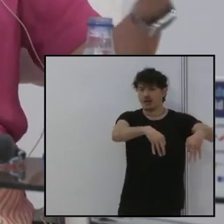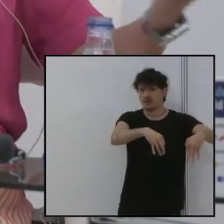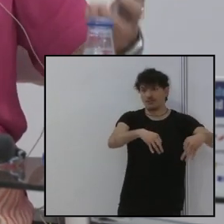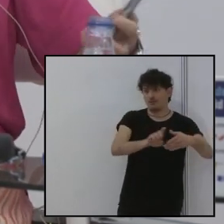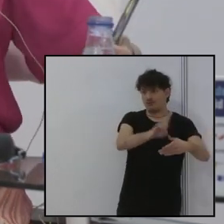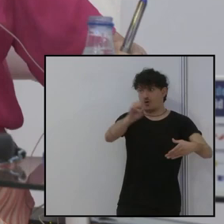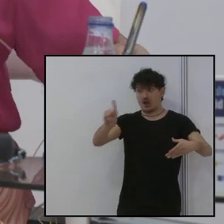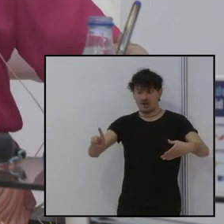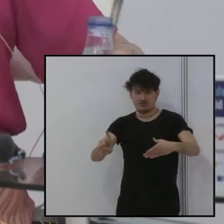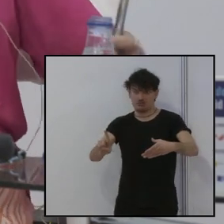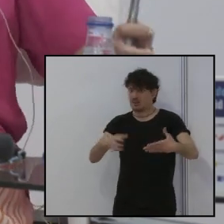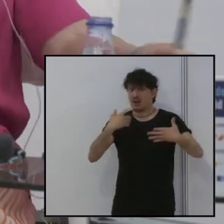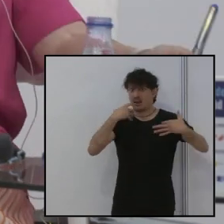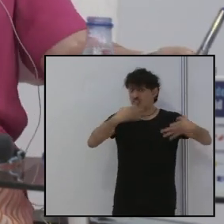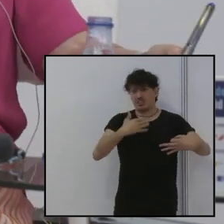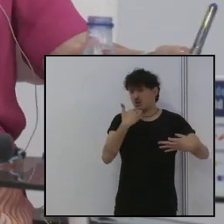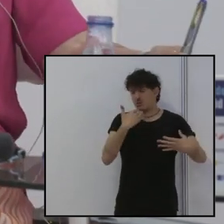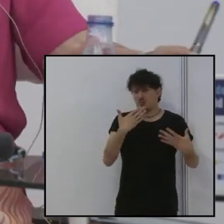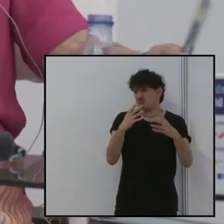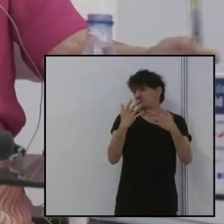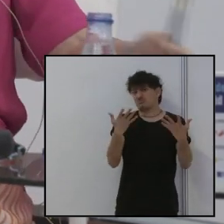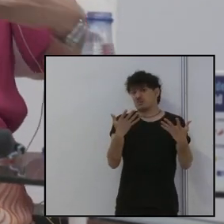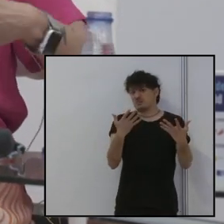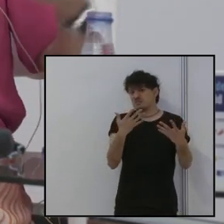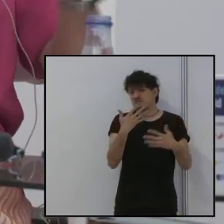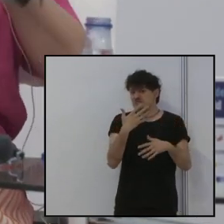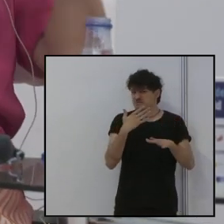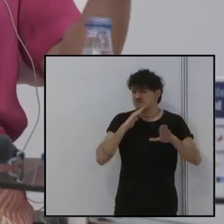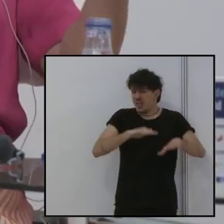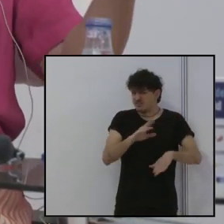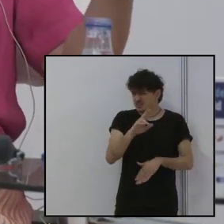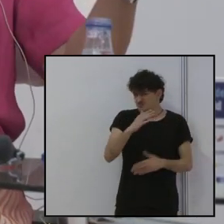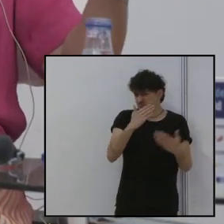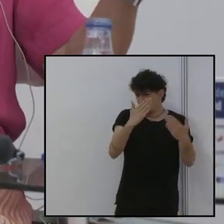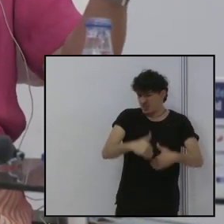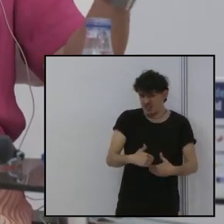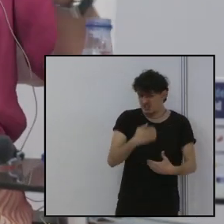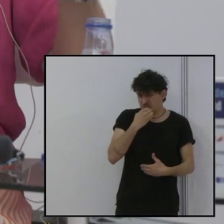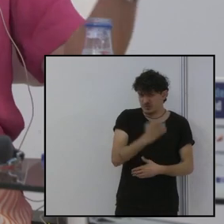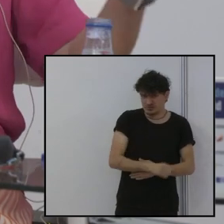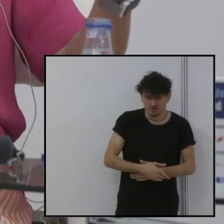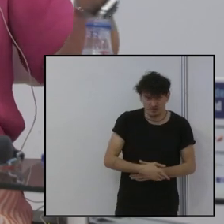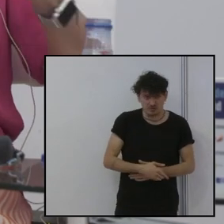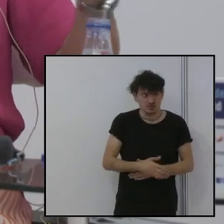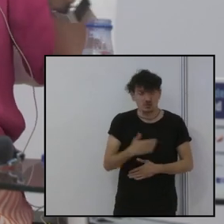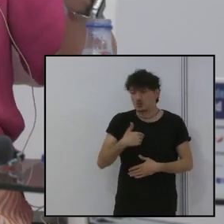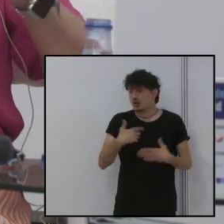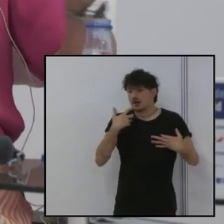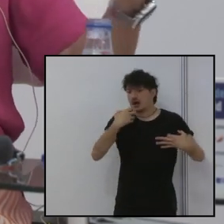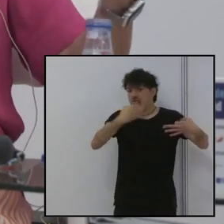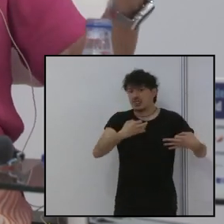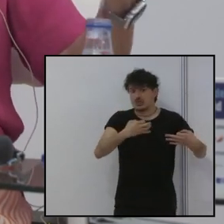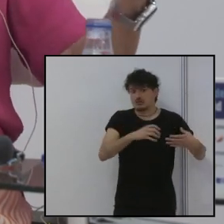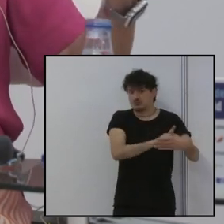una pura convención. O sea, yo creo que la realidad es muy poco fiable. A mí, que yo con los crisis de pánico, además me salí de la realidad, desde luego no